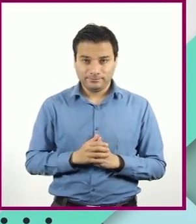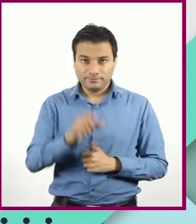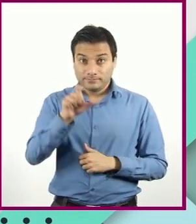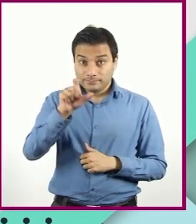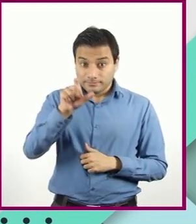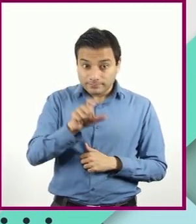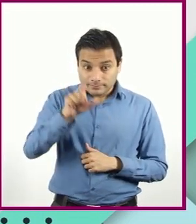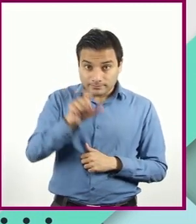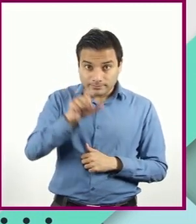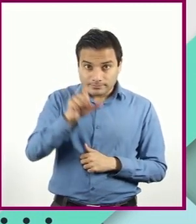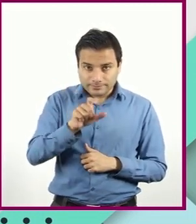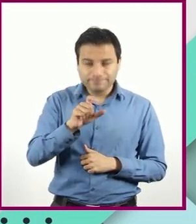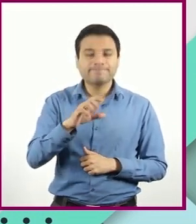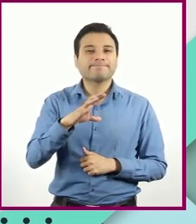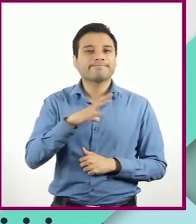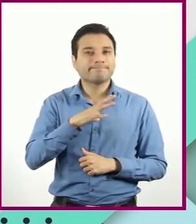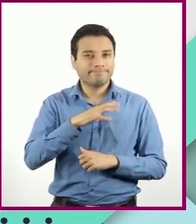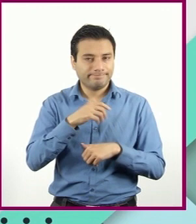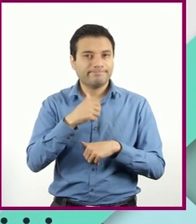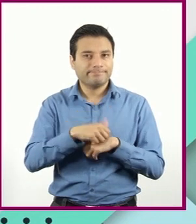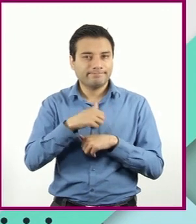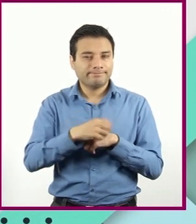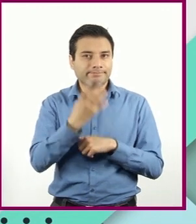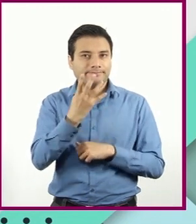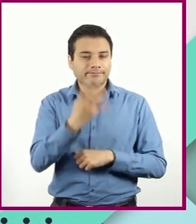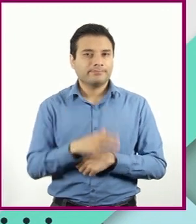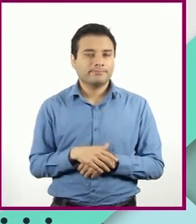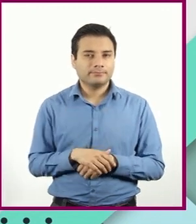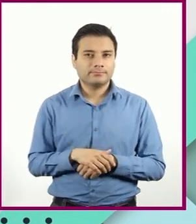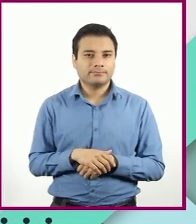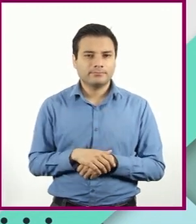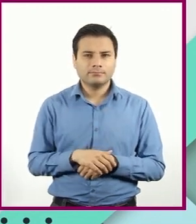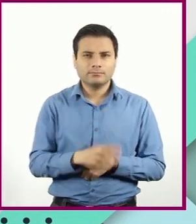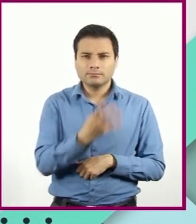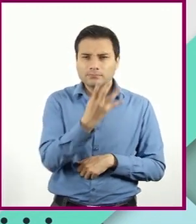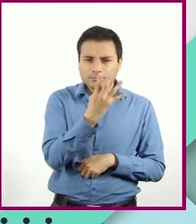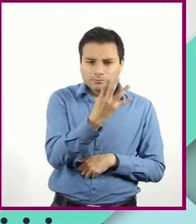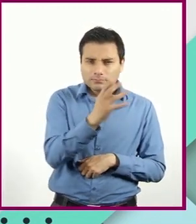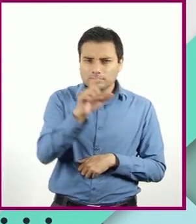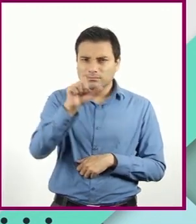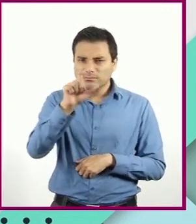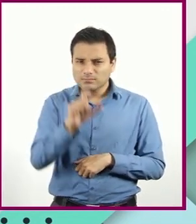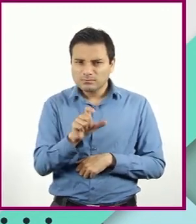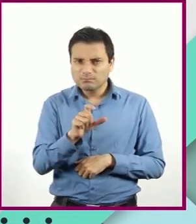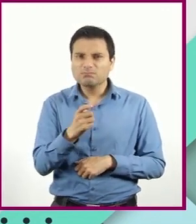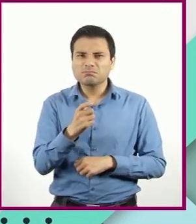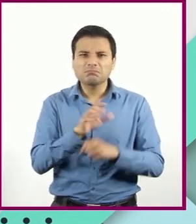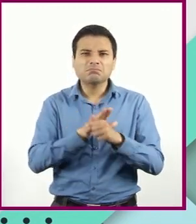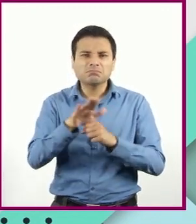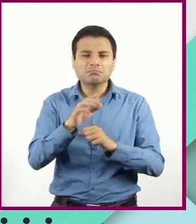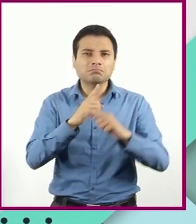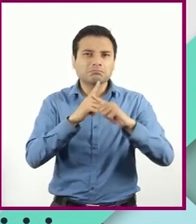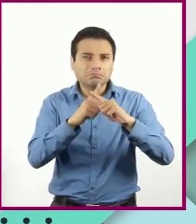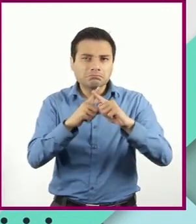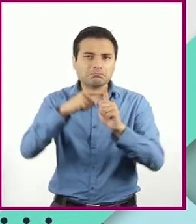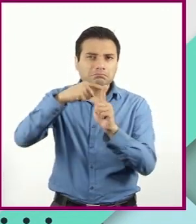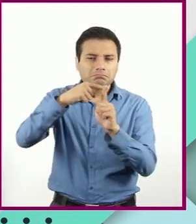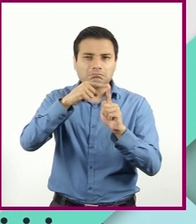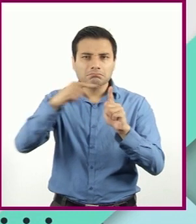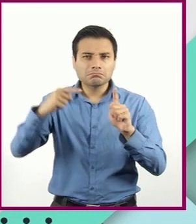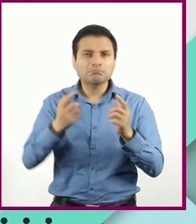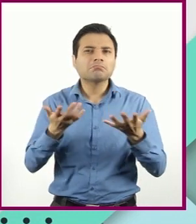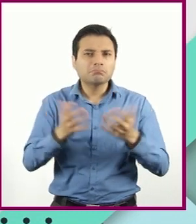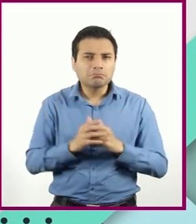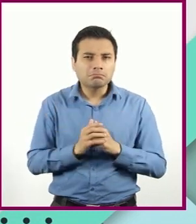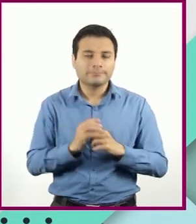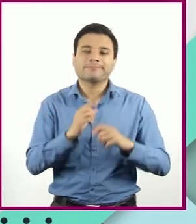un número, el 4. ¿Qué operación efectúa el 4 a la x? La está multiplicando.